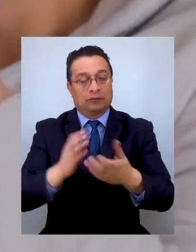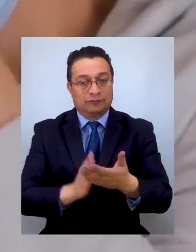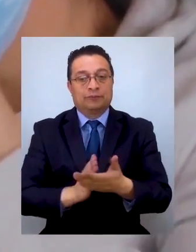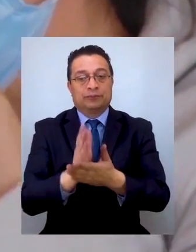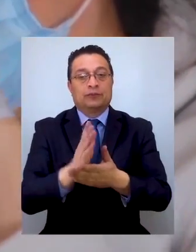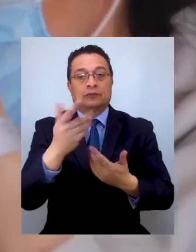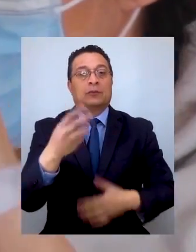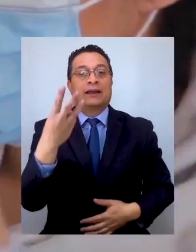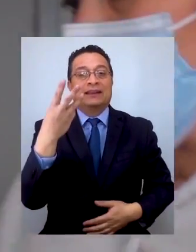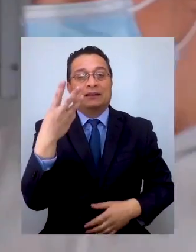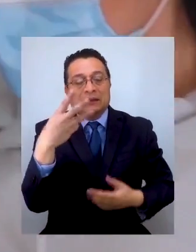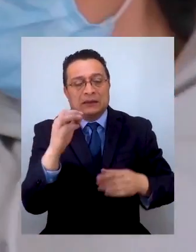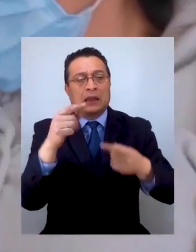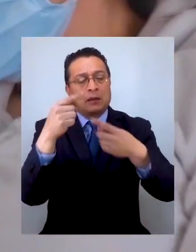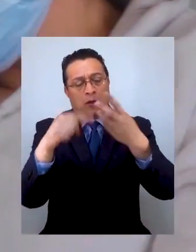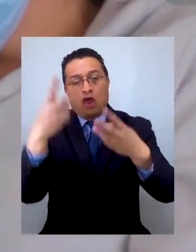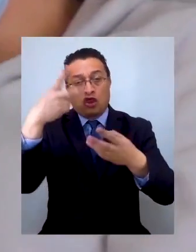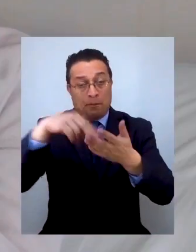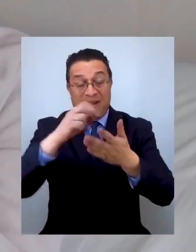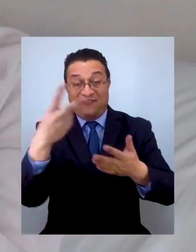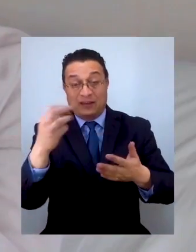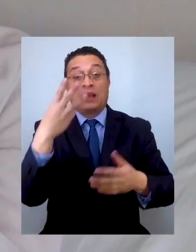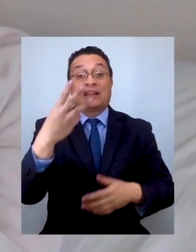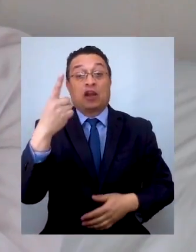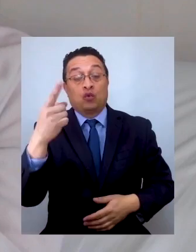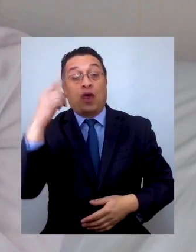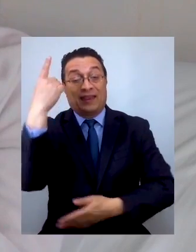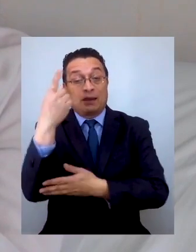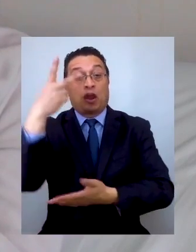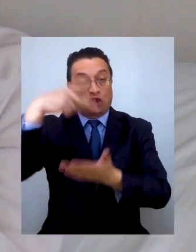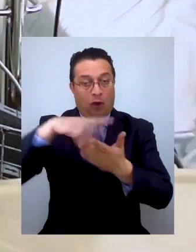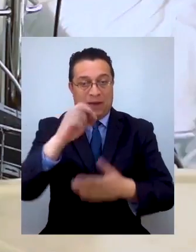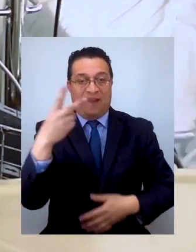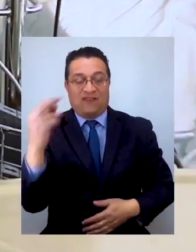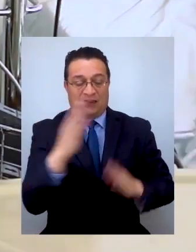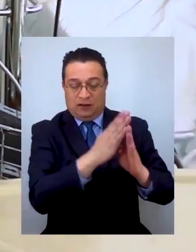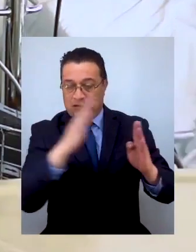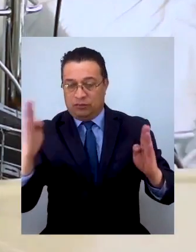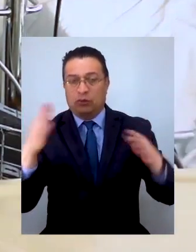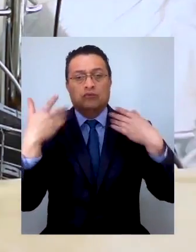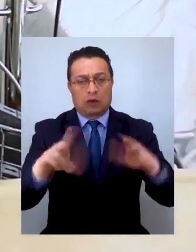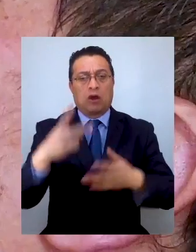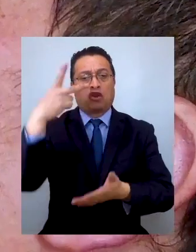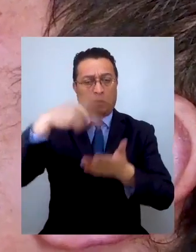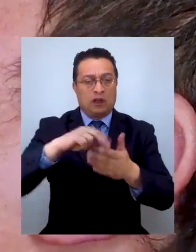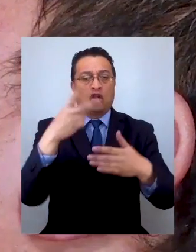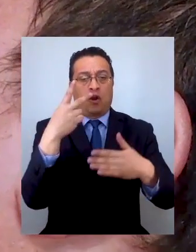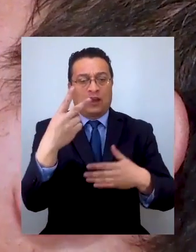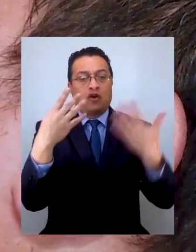videollamadas comenzaron desde el 30 de abril del 2020 al 31 de diciembre del 2020. Logramos